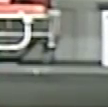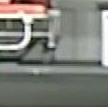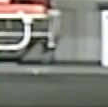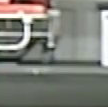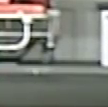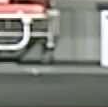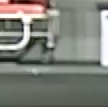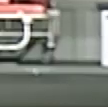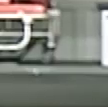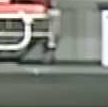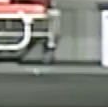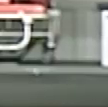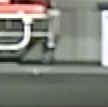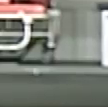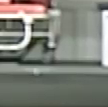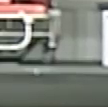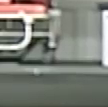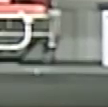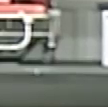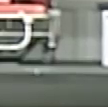71.700 millones.